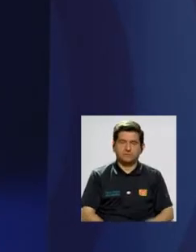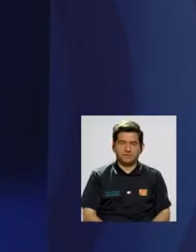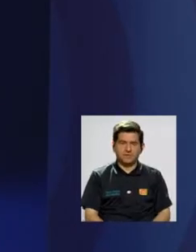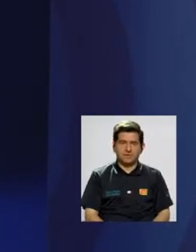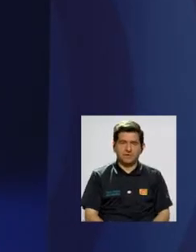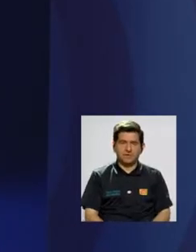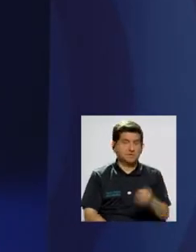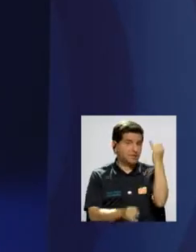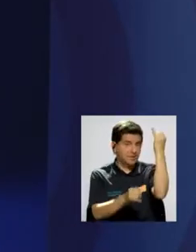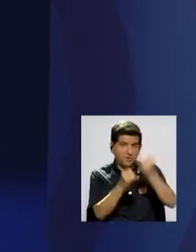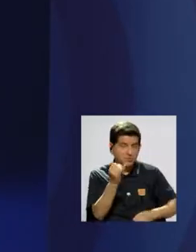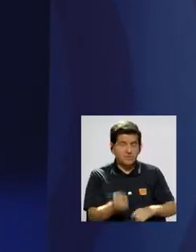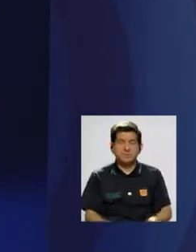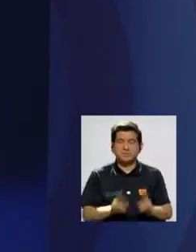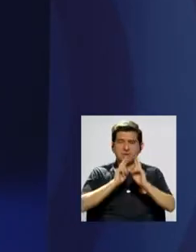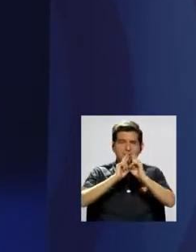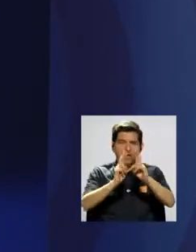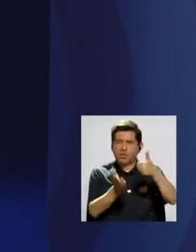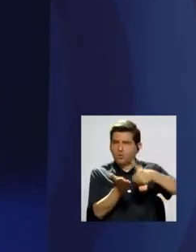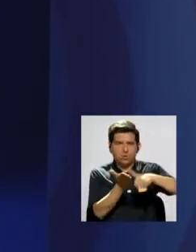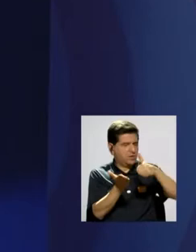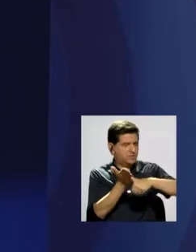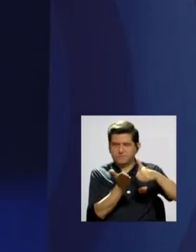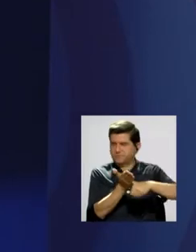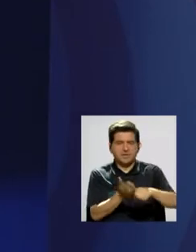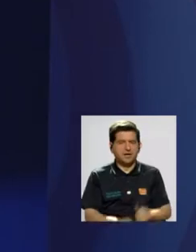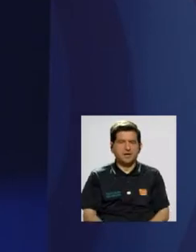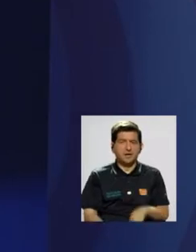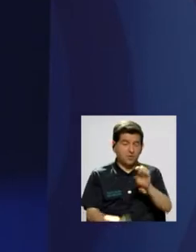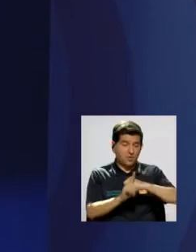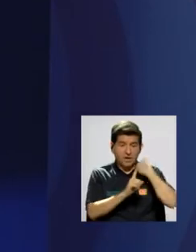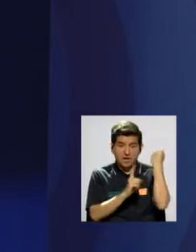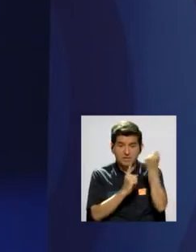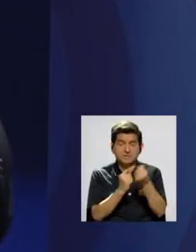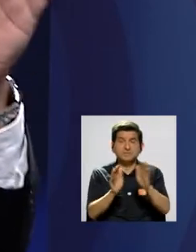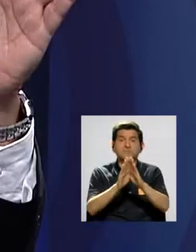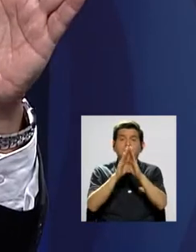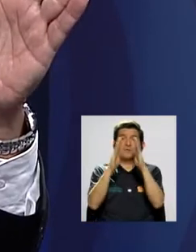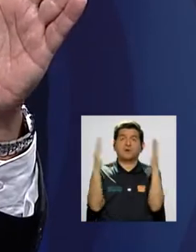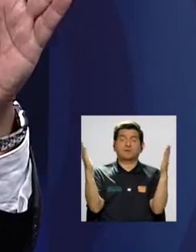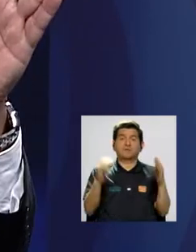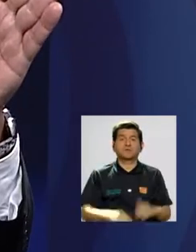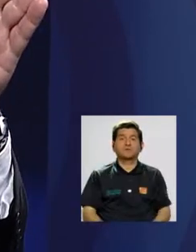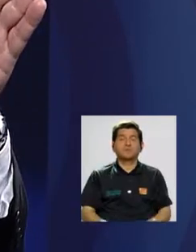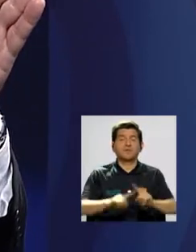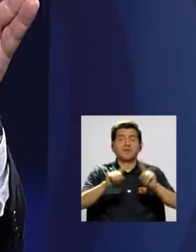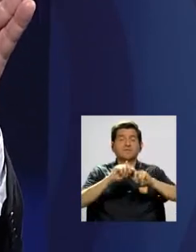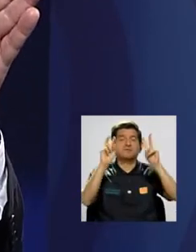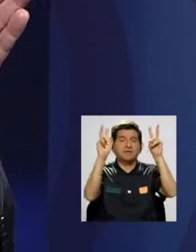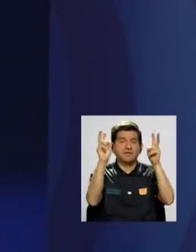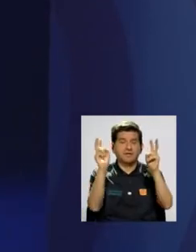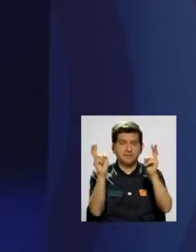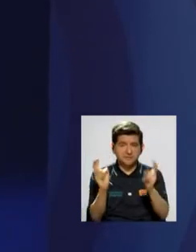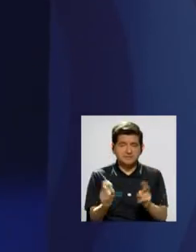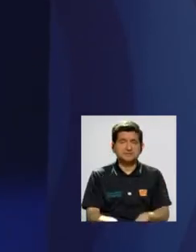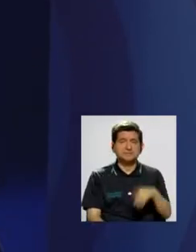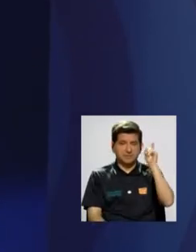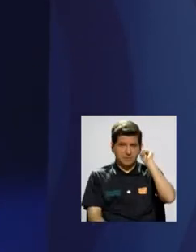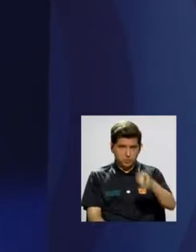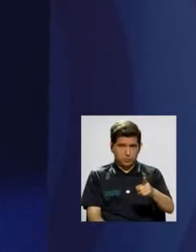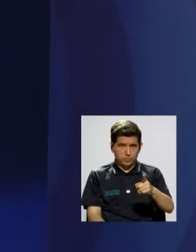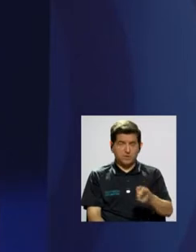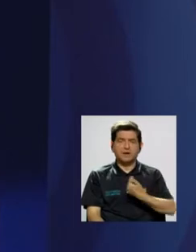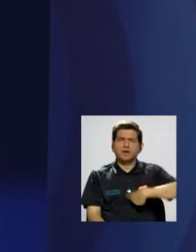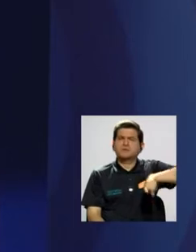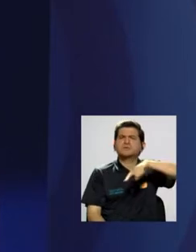nos acaba con el resultado electoral. Al contrario, esta coyuntura nos abrió una cantidad de temas que nos obliga